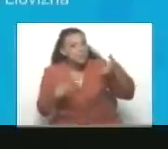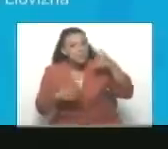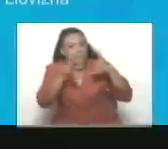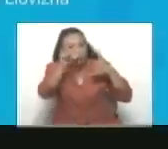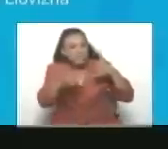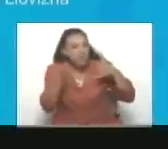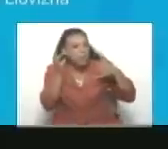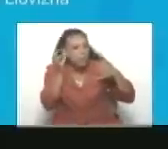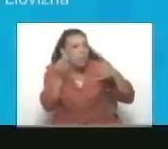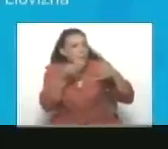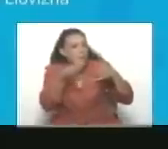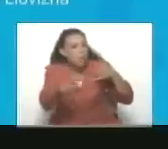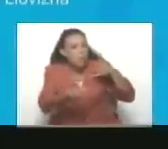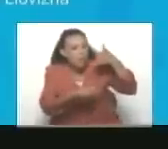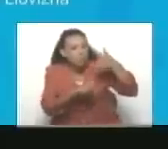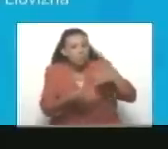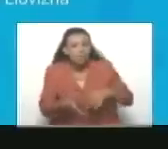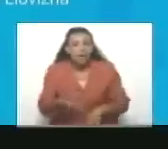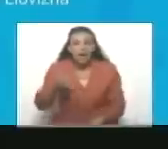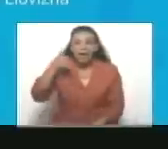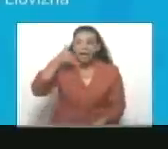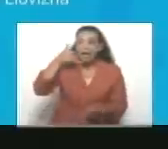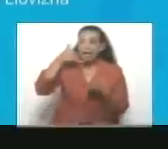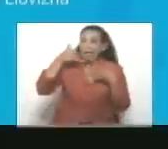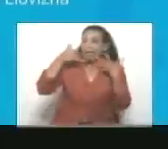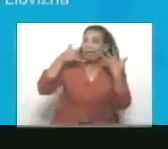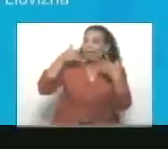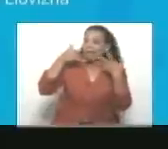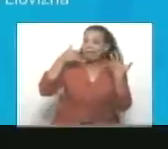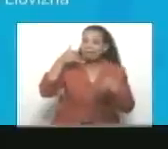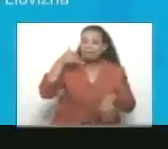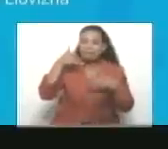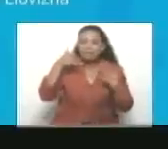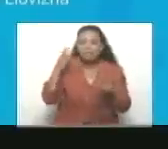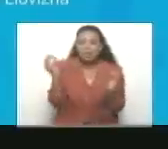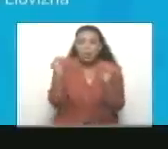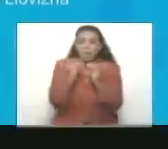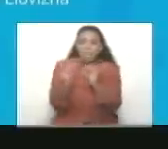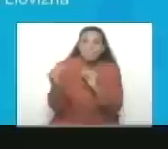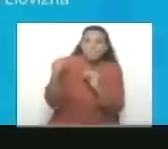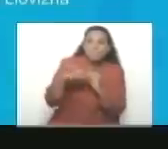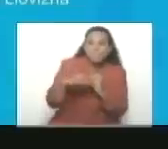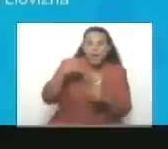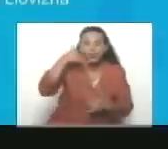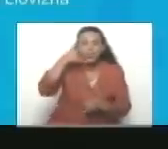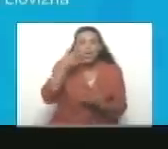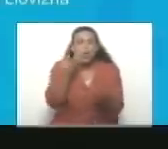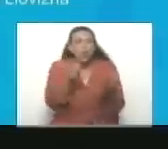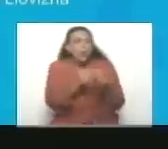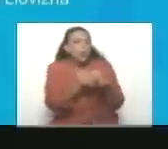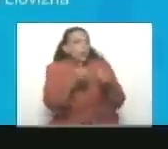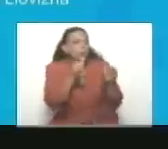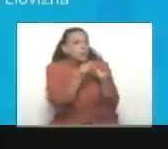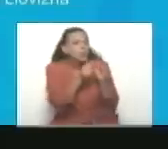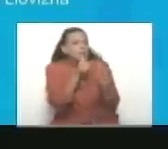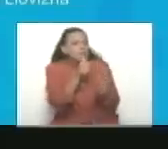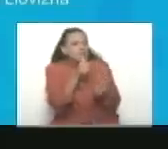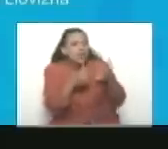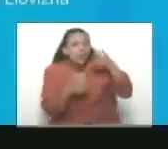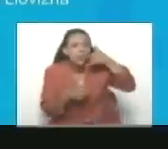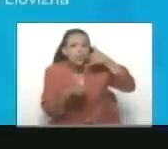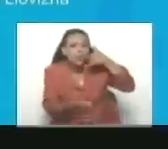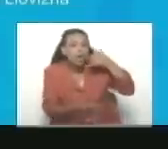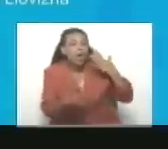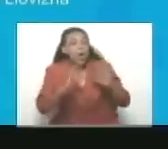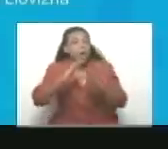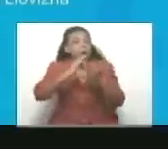de saludarte que estoy más emocionada que usted estás ahí yo estoy aquí con